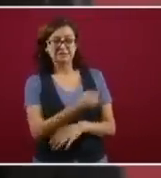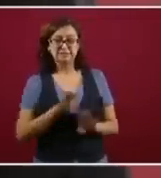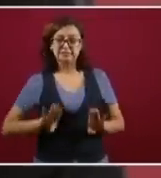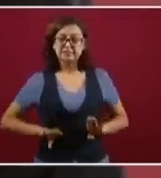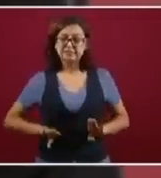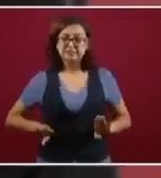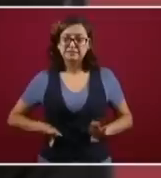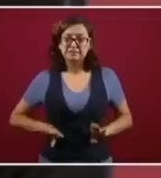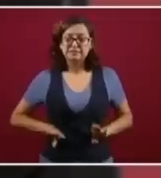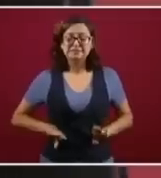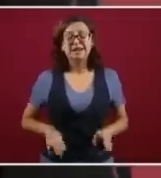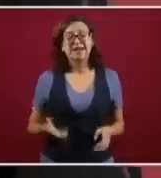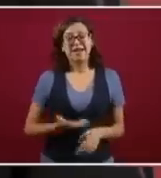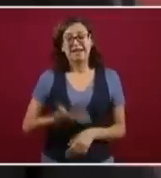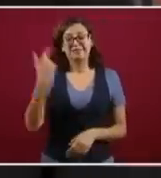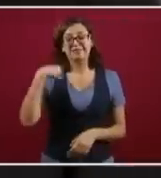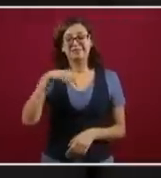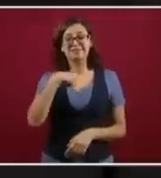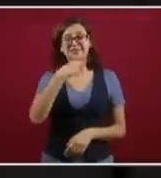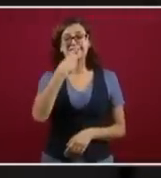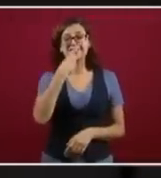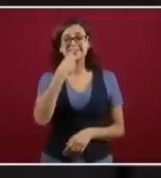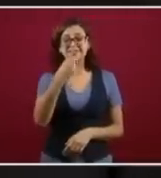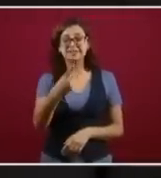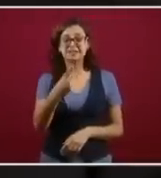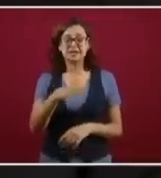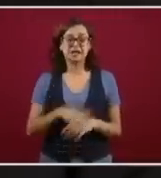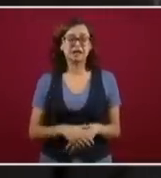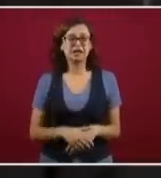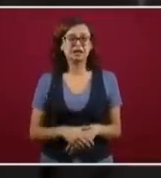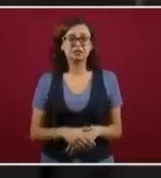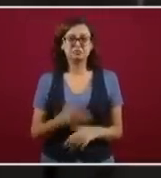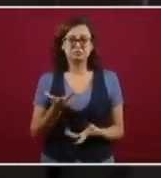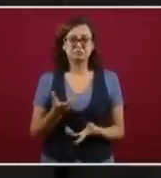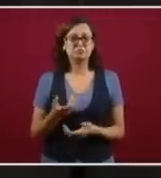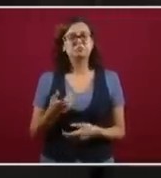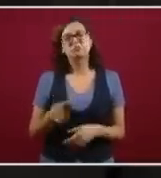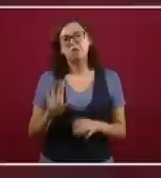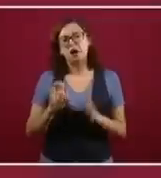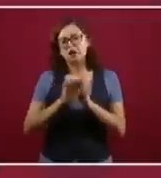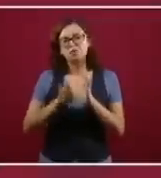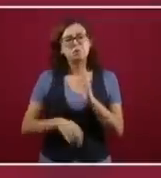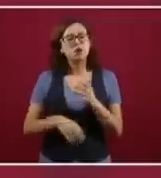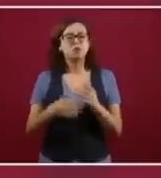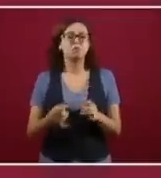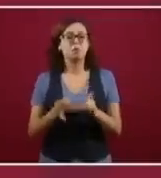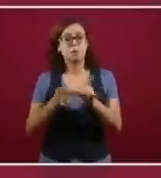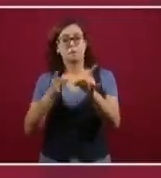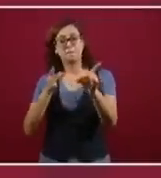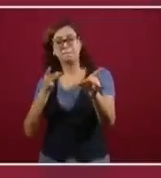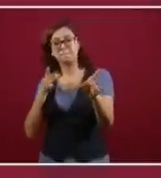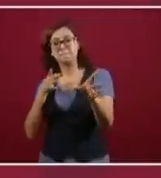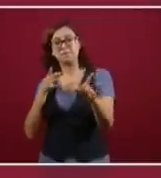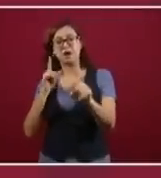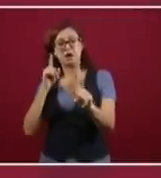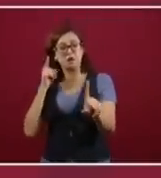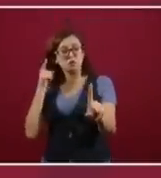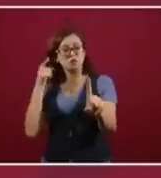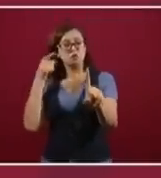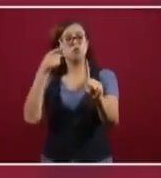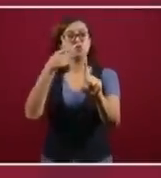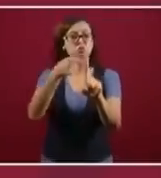lo que les comentaba yo, si le ensartas, pierdes, y si no le